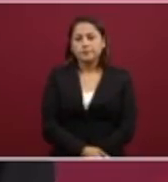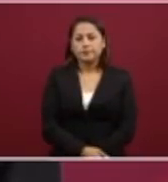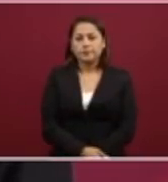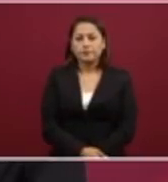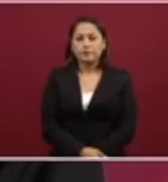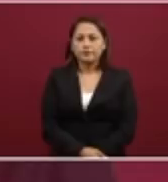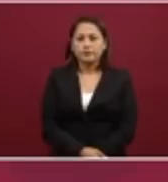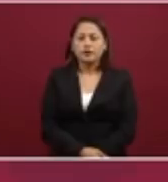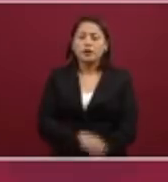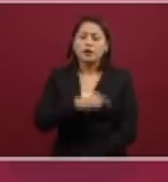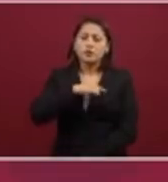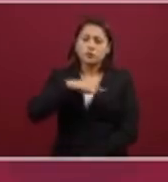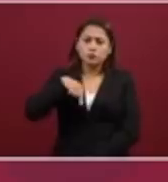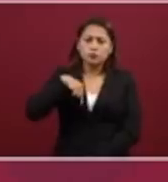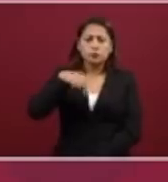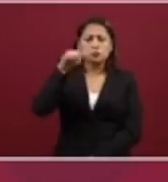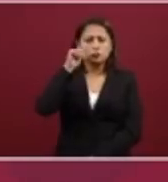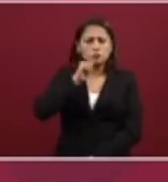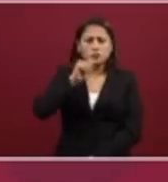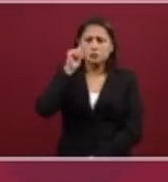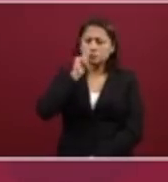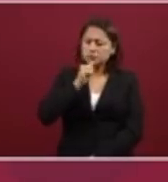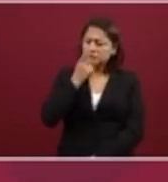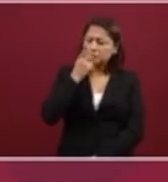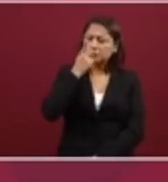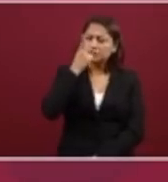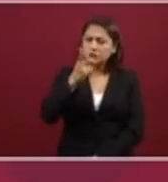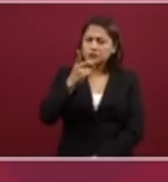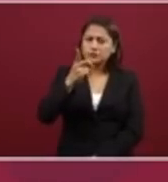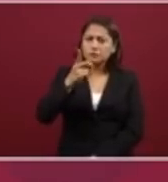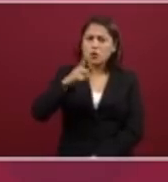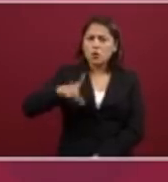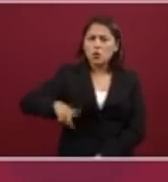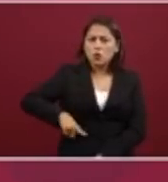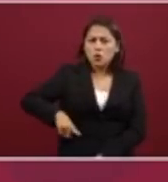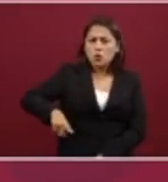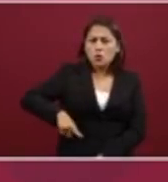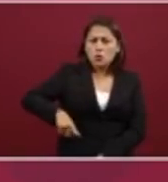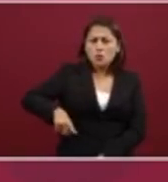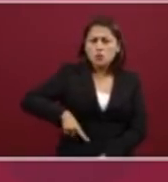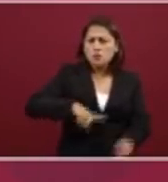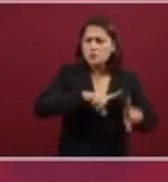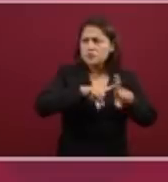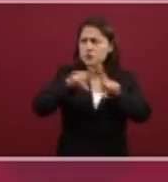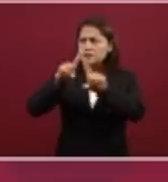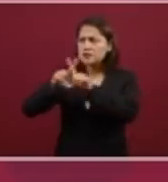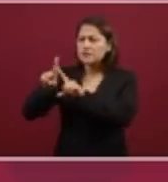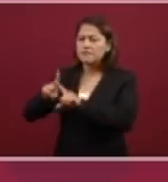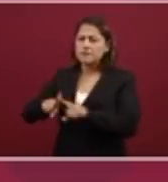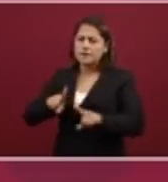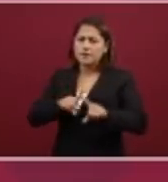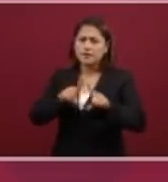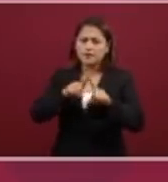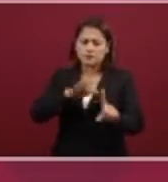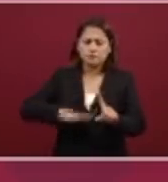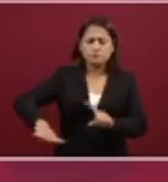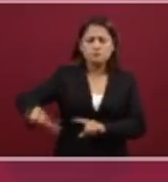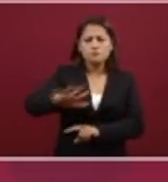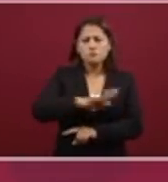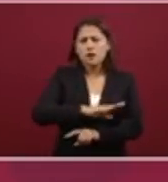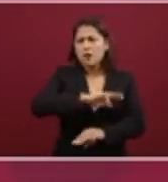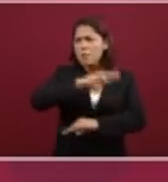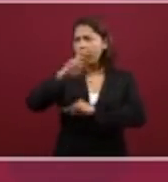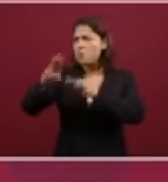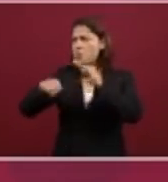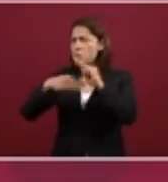a tener buenas relaciones con todos los gobiernos y con todos los pueblos del mundo, y en especial